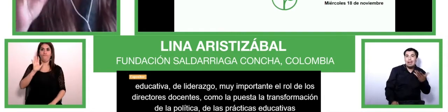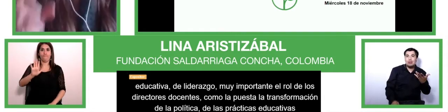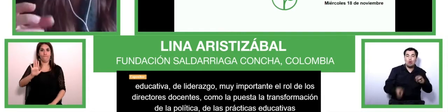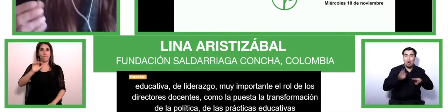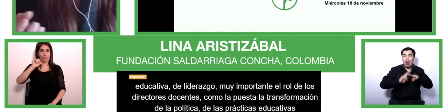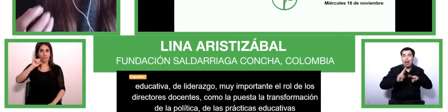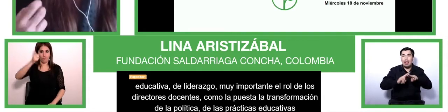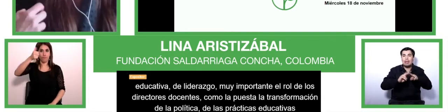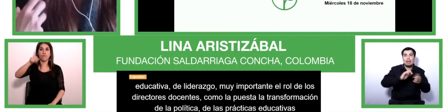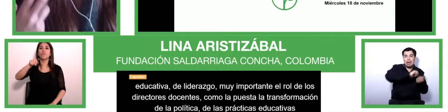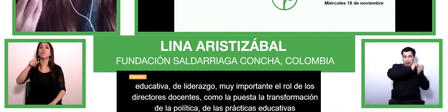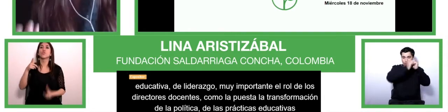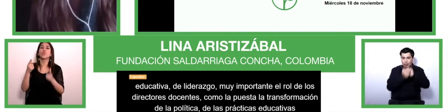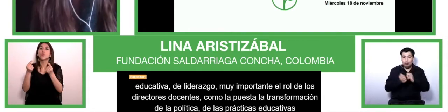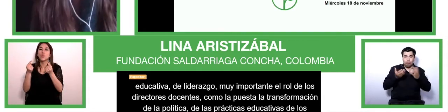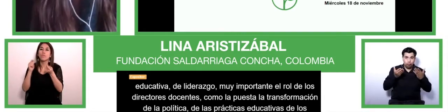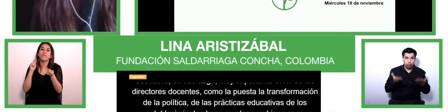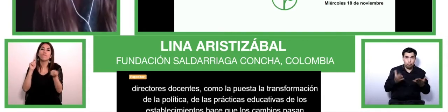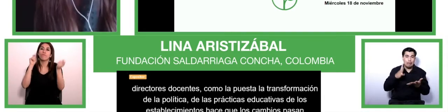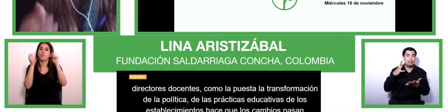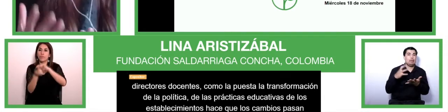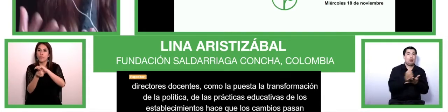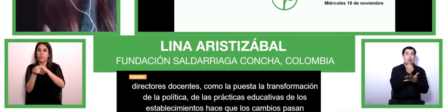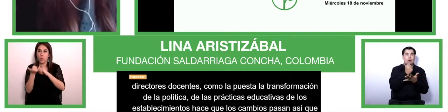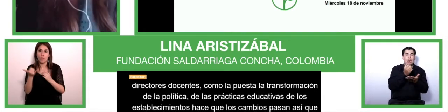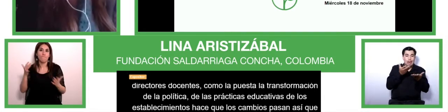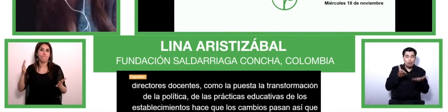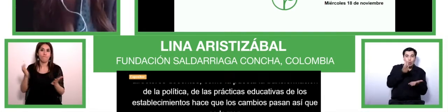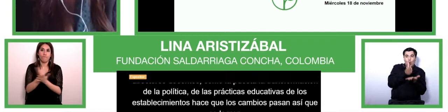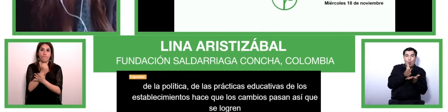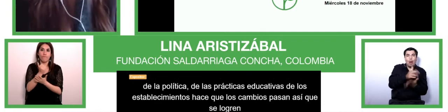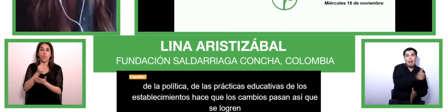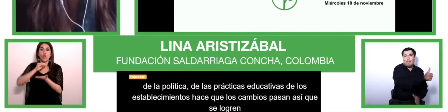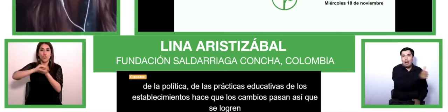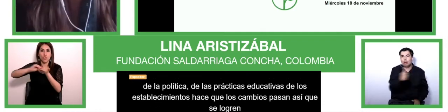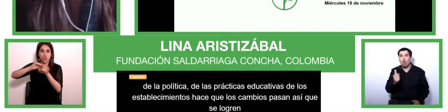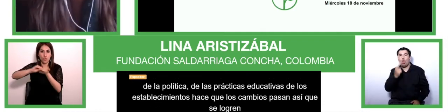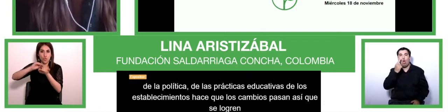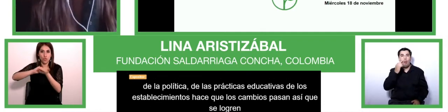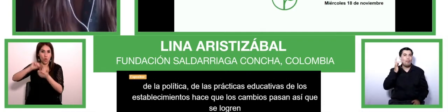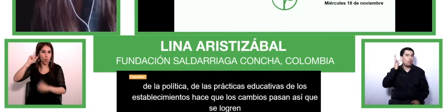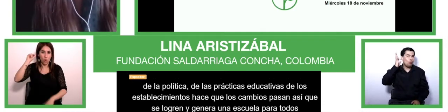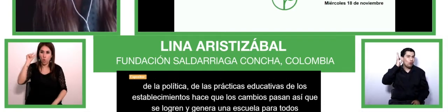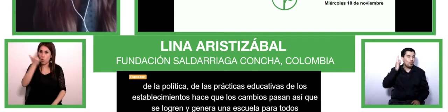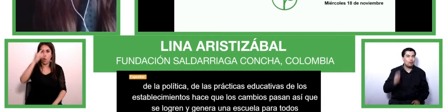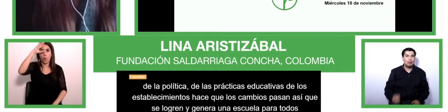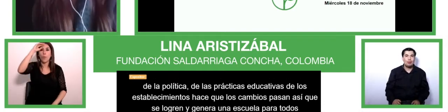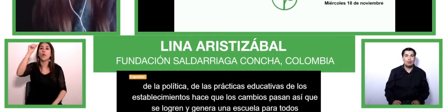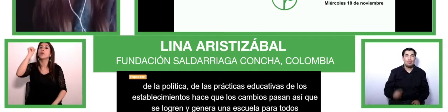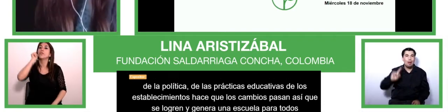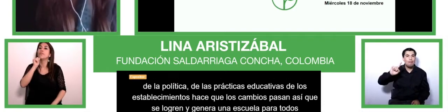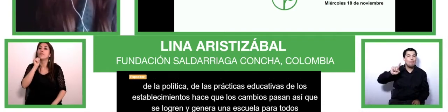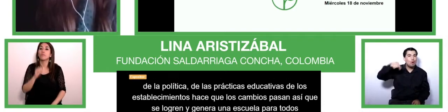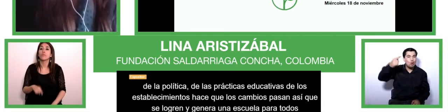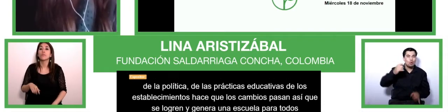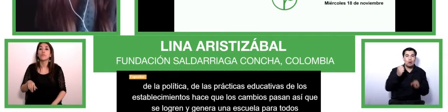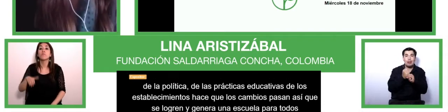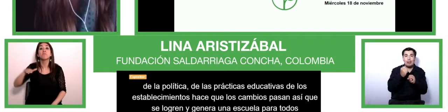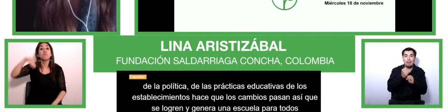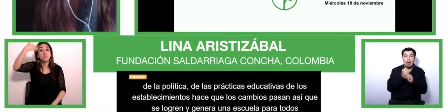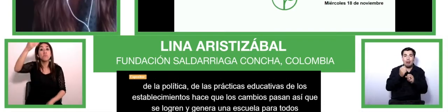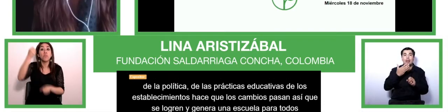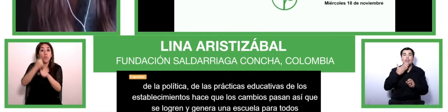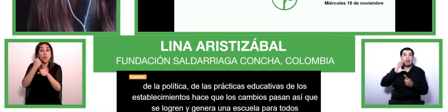cambios pasen, hace que las transformaciones se logren y genera una escuela para todos y todas. Por el otro lado, pues está